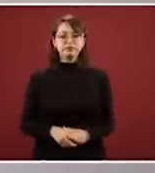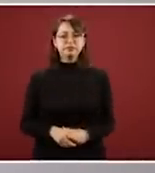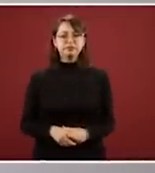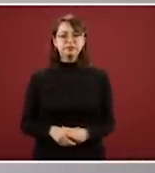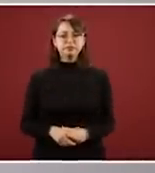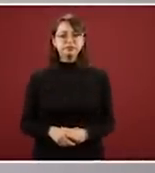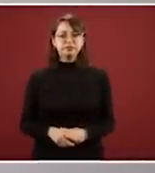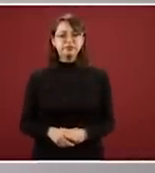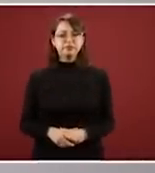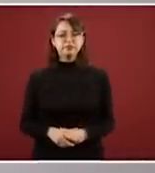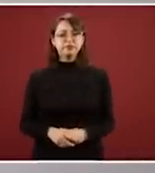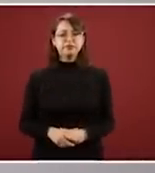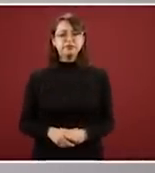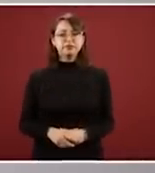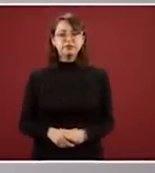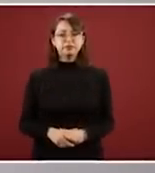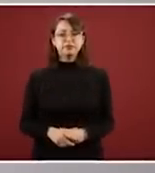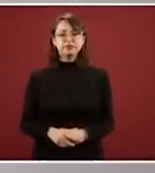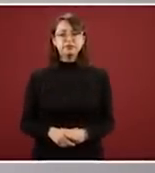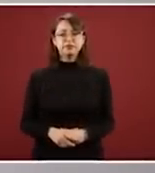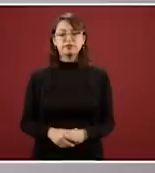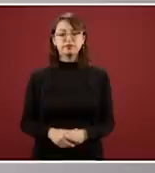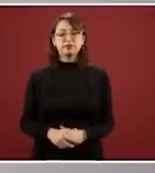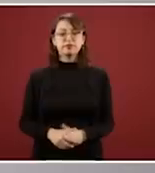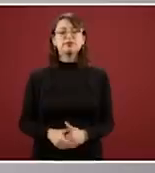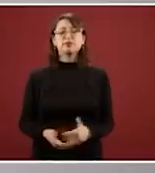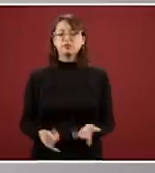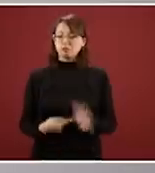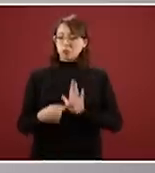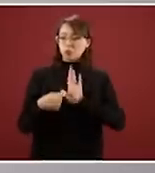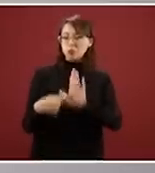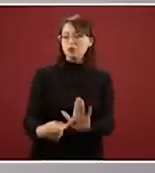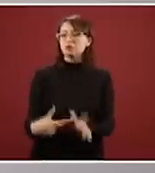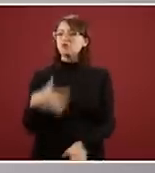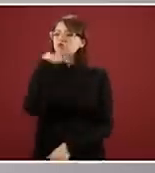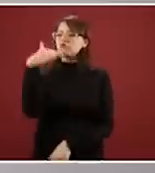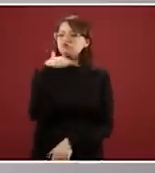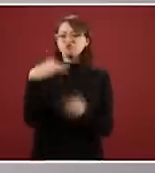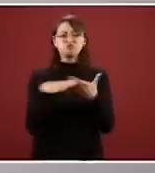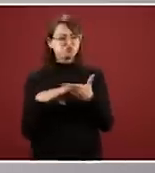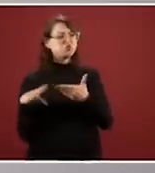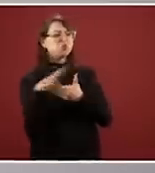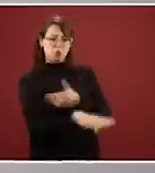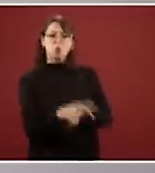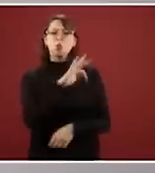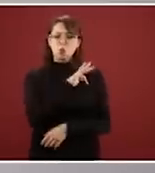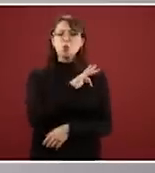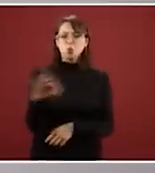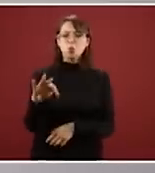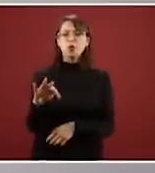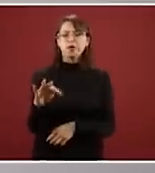Se demostró que es posible acabar con la corrupción, que la corrupción